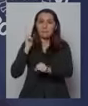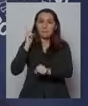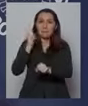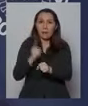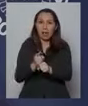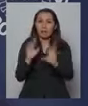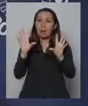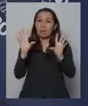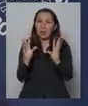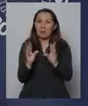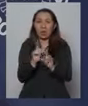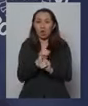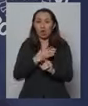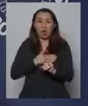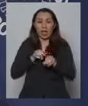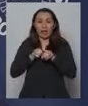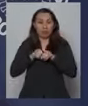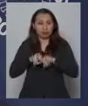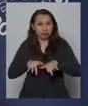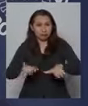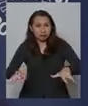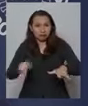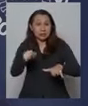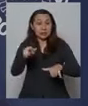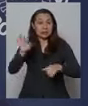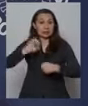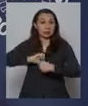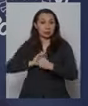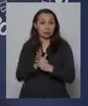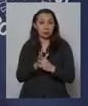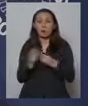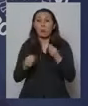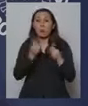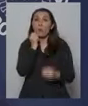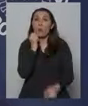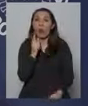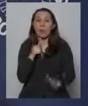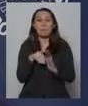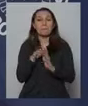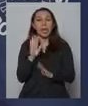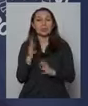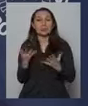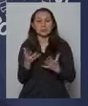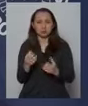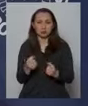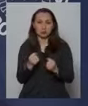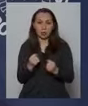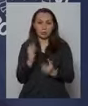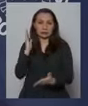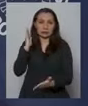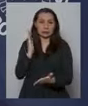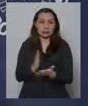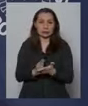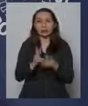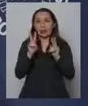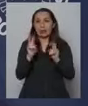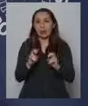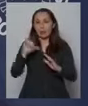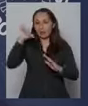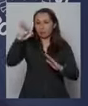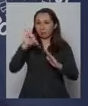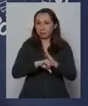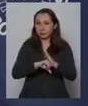implementando para disminuir la propagación del virus, y una de ellas, que es la más fuerte, que estamos hablando de